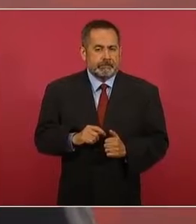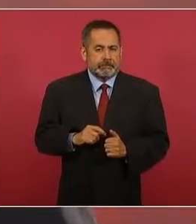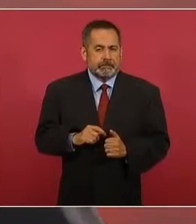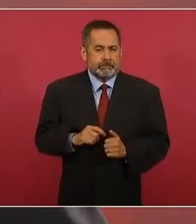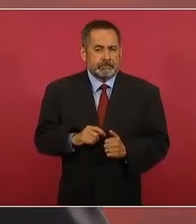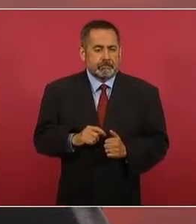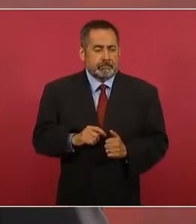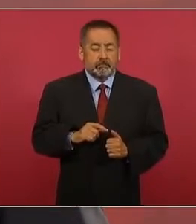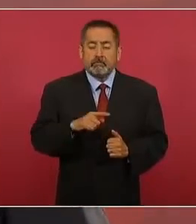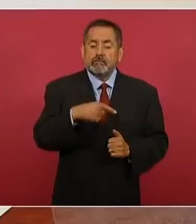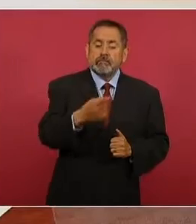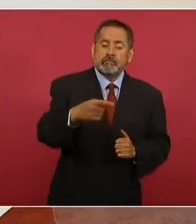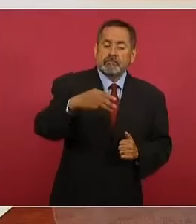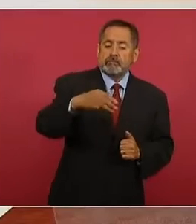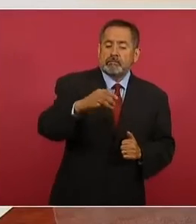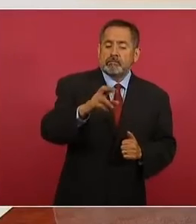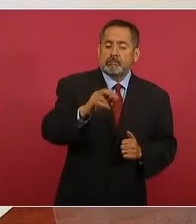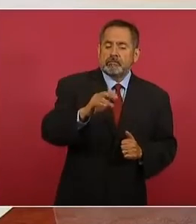exoneran a Moreira,